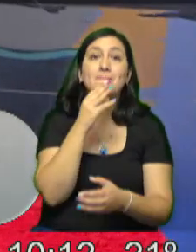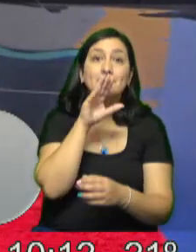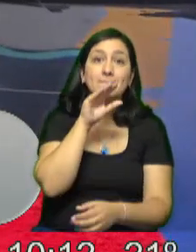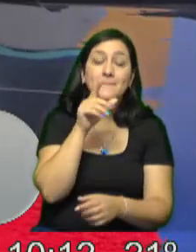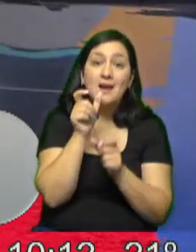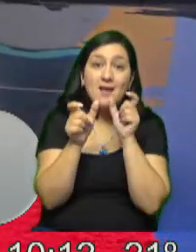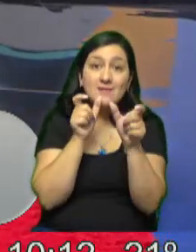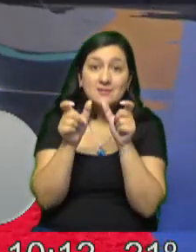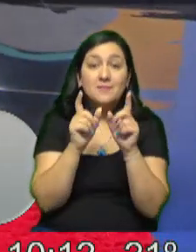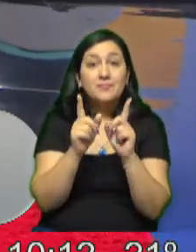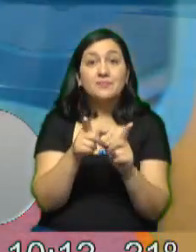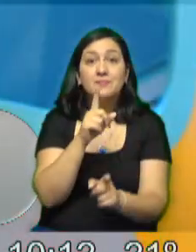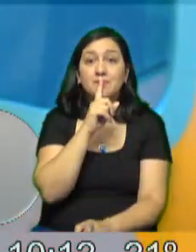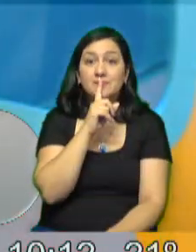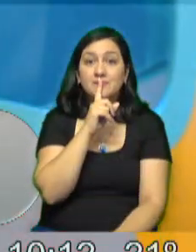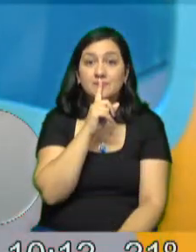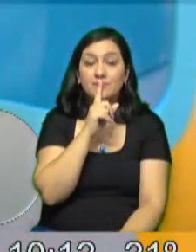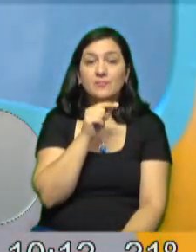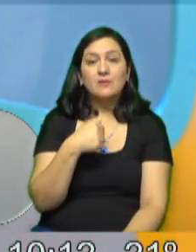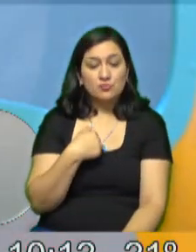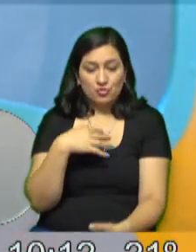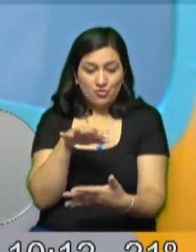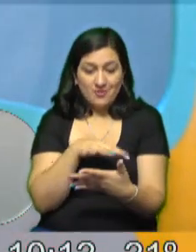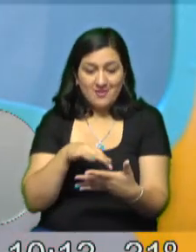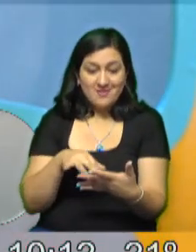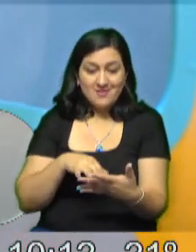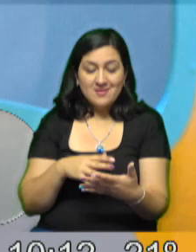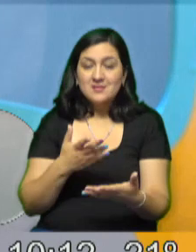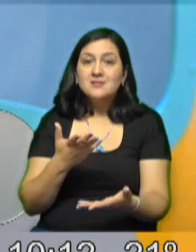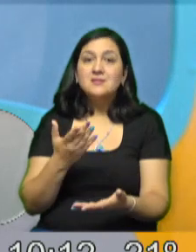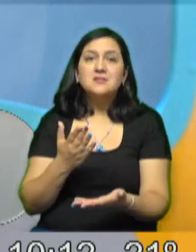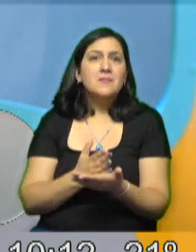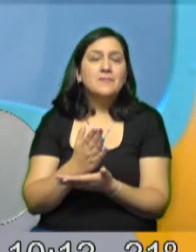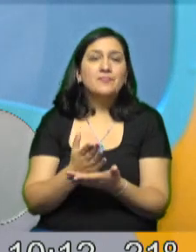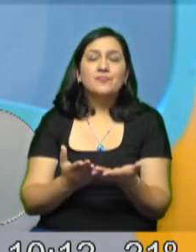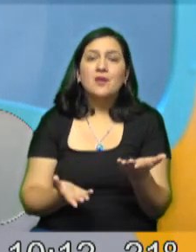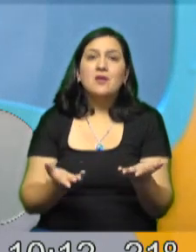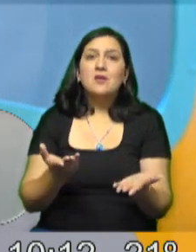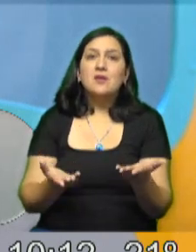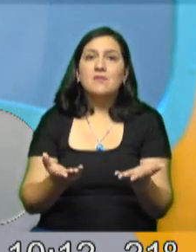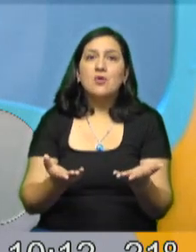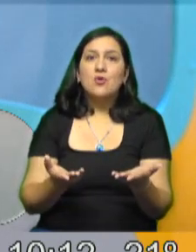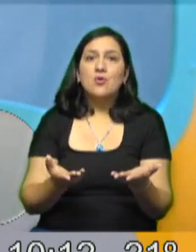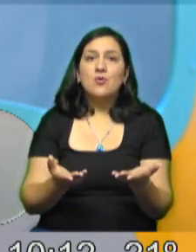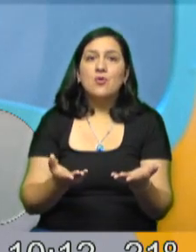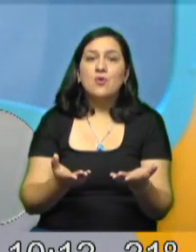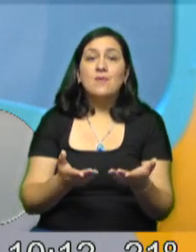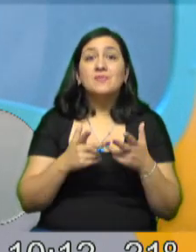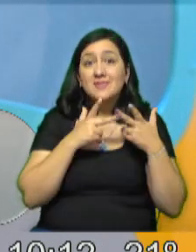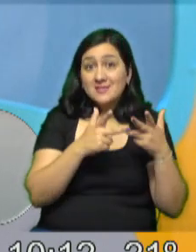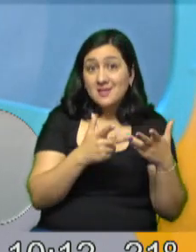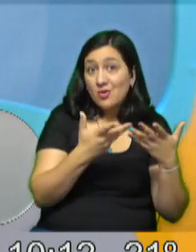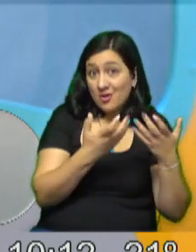que vivís en todo lo que he leído de vos, hay como siempre ese equilibrio entre decir lo que se quiere decir, no decir lo que no se quiere